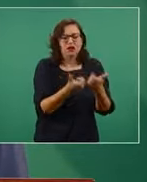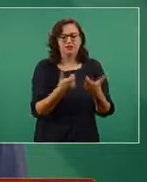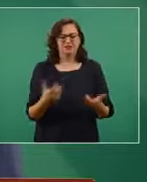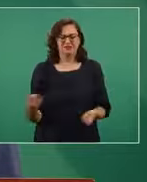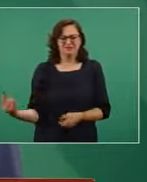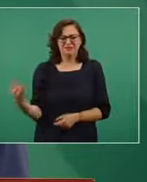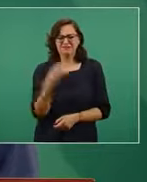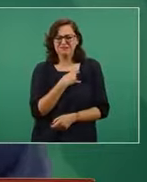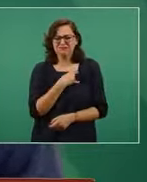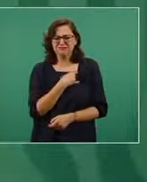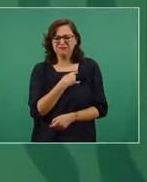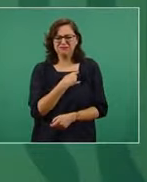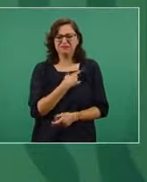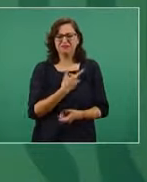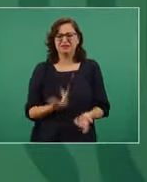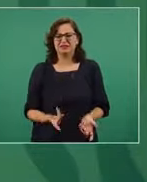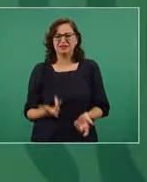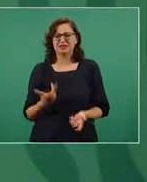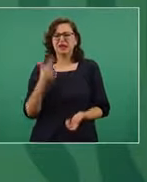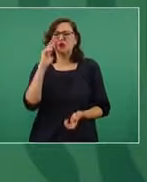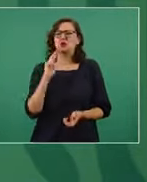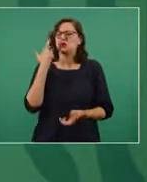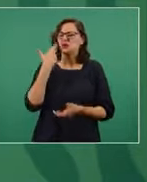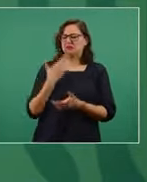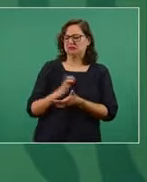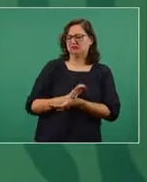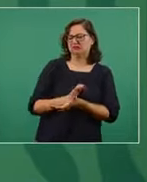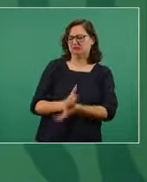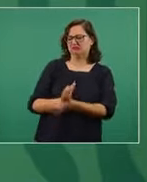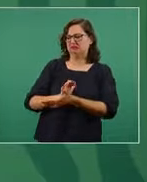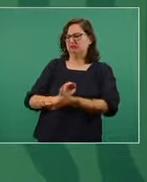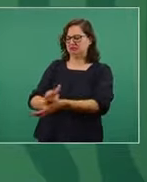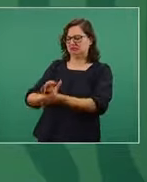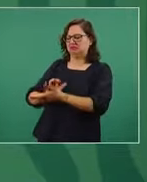el clasismo, el racismo, la discriminación.